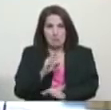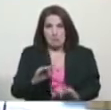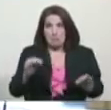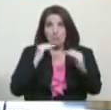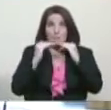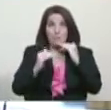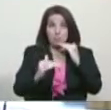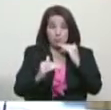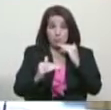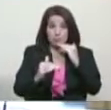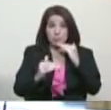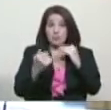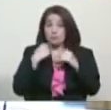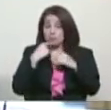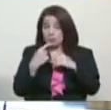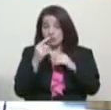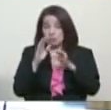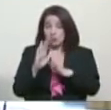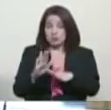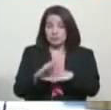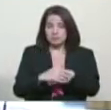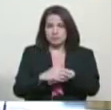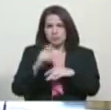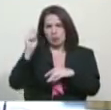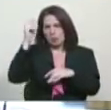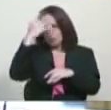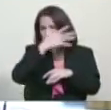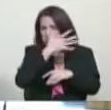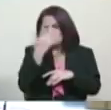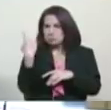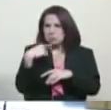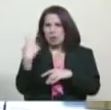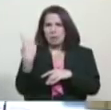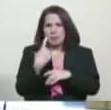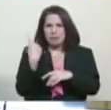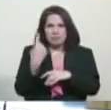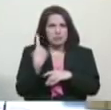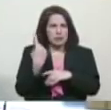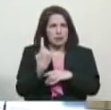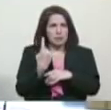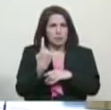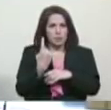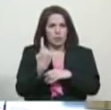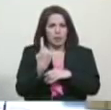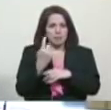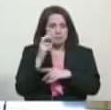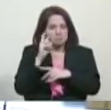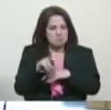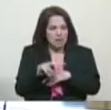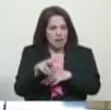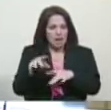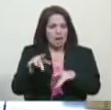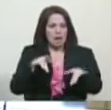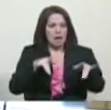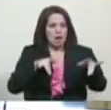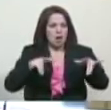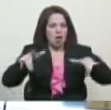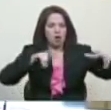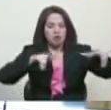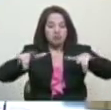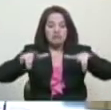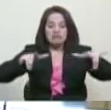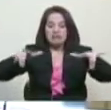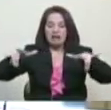Los invisibles. Donald Trump solo tiene ojitos para sus títeres en Venezuela. Donald Trump abre